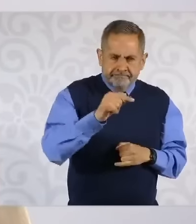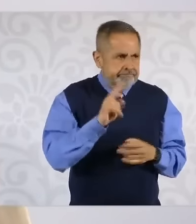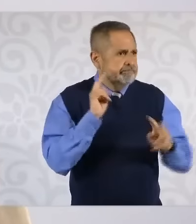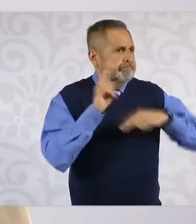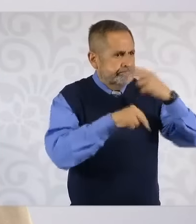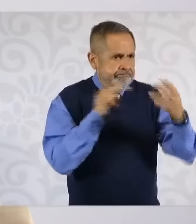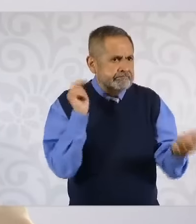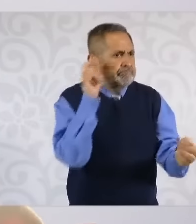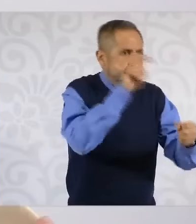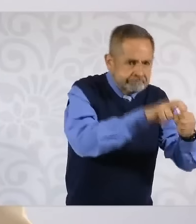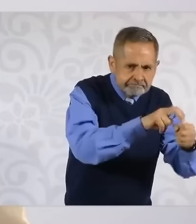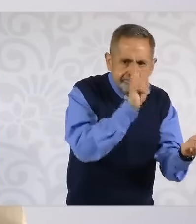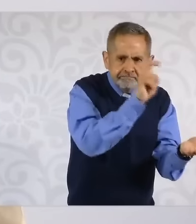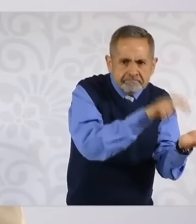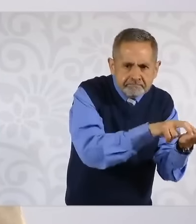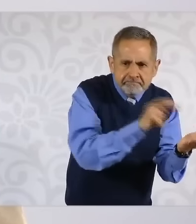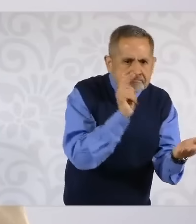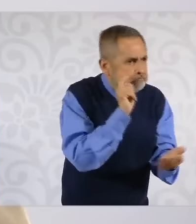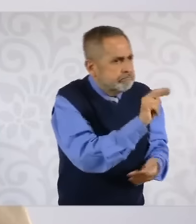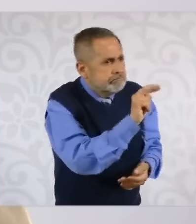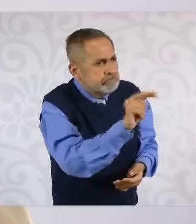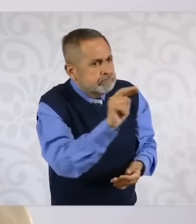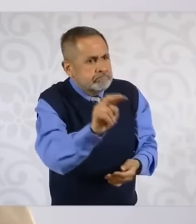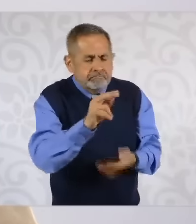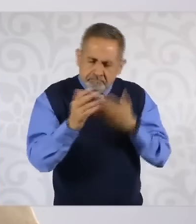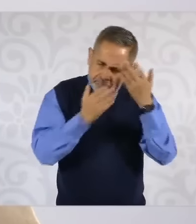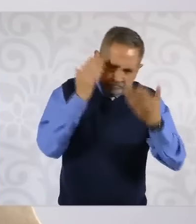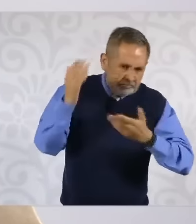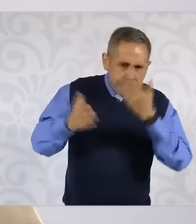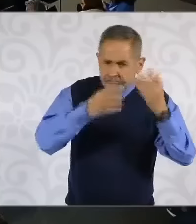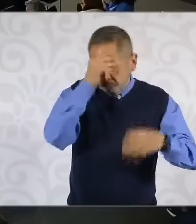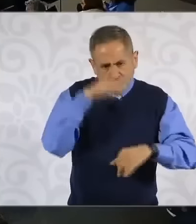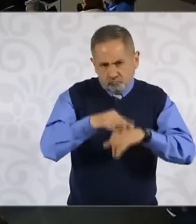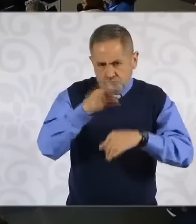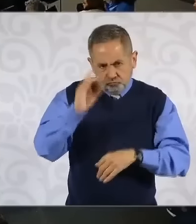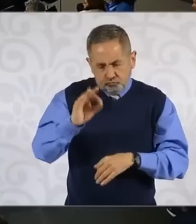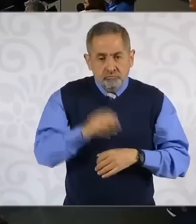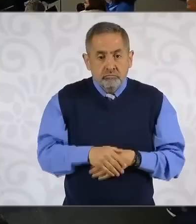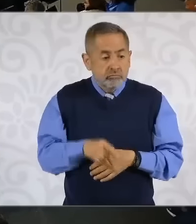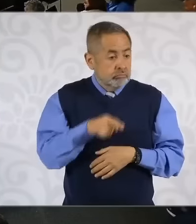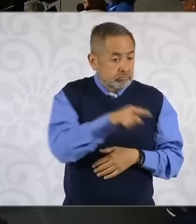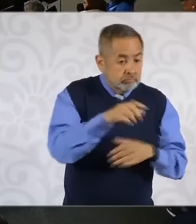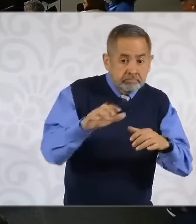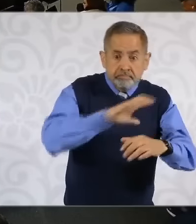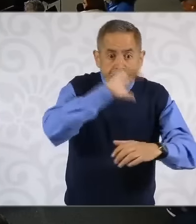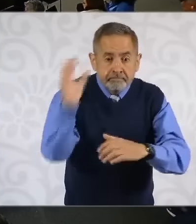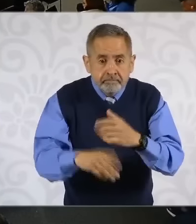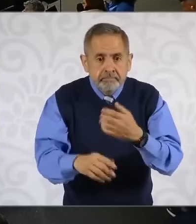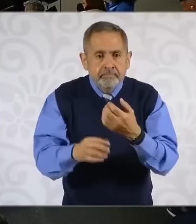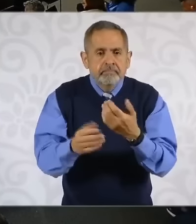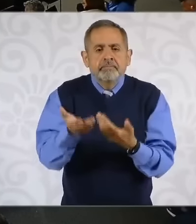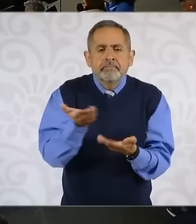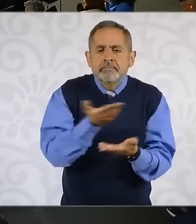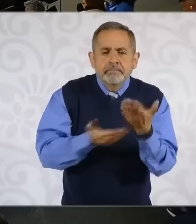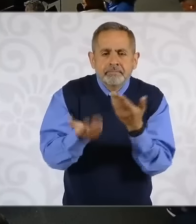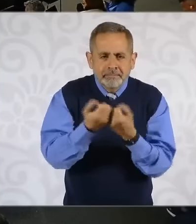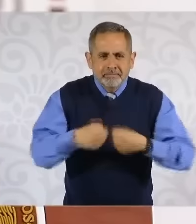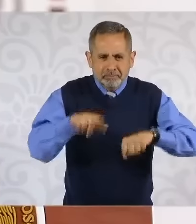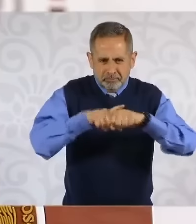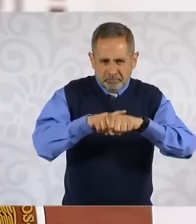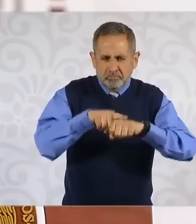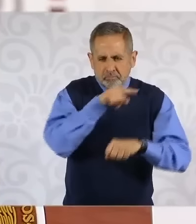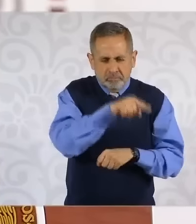han apoyado muchísimo y hacen falta muchísimos médicos también. Entonces, una vez que terminan el servicio social, les pedimos una cosa